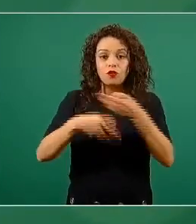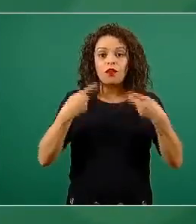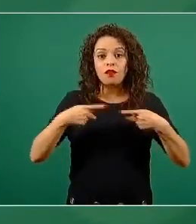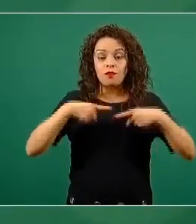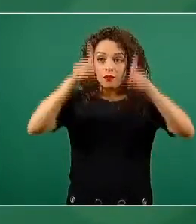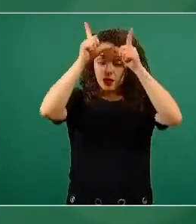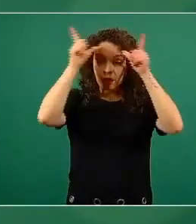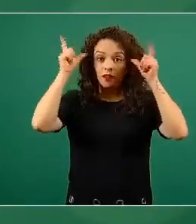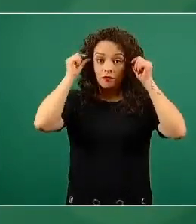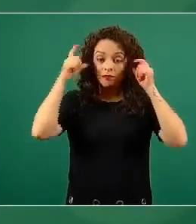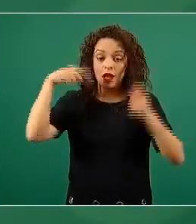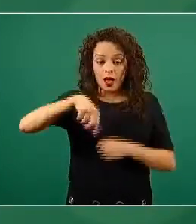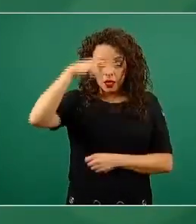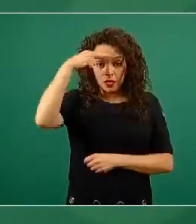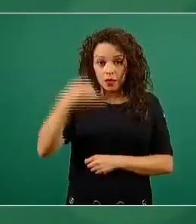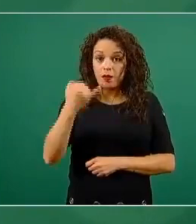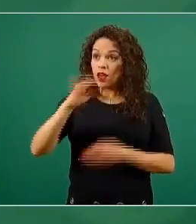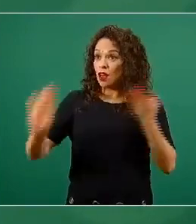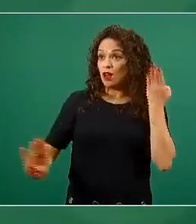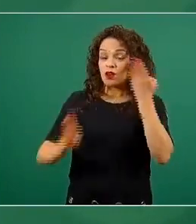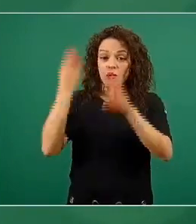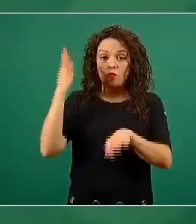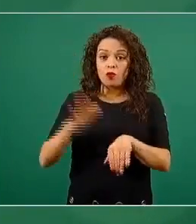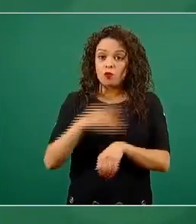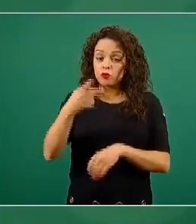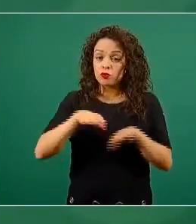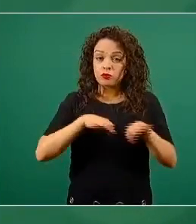de todo el mundo por su labor en la